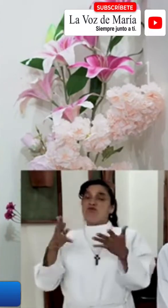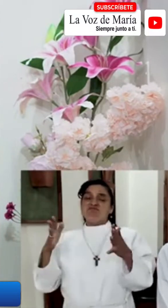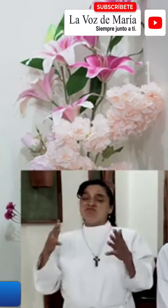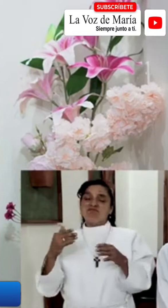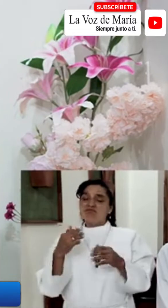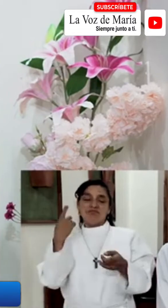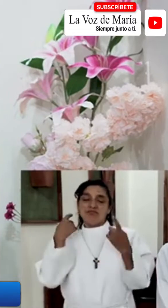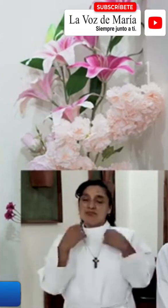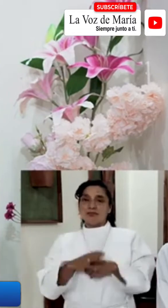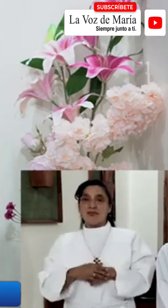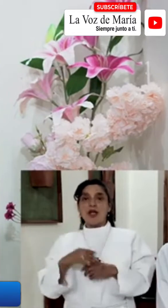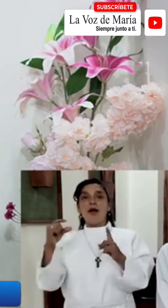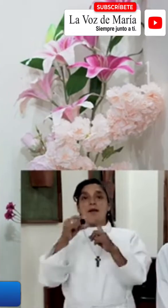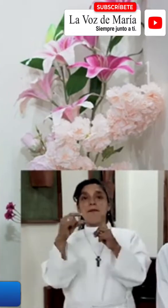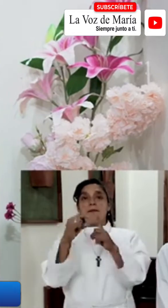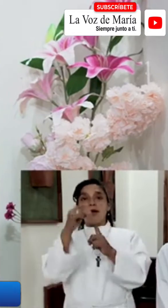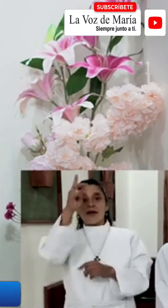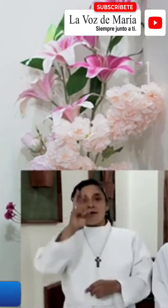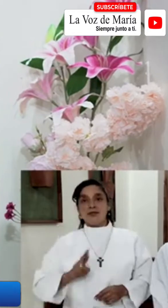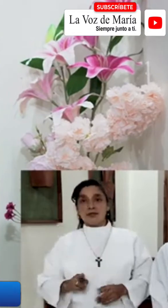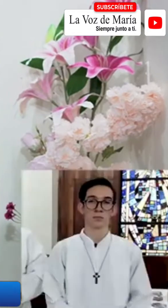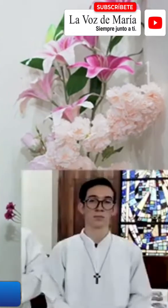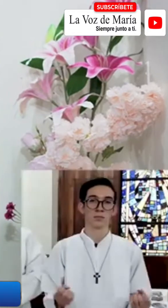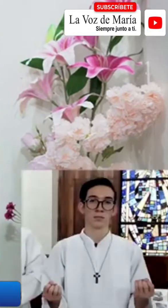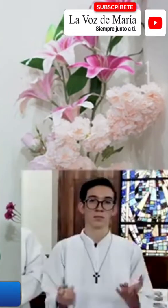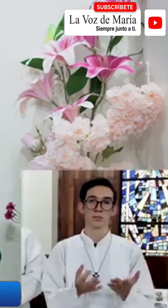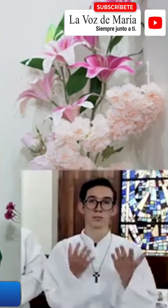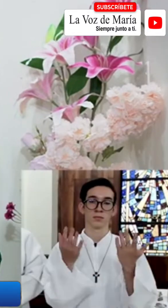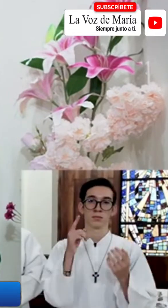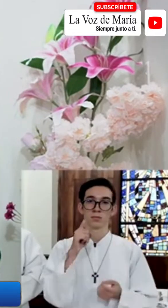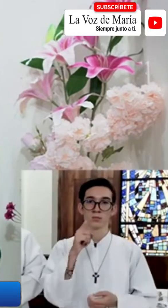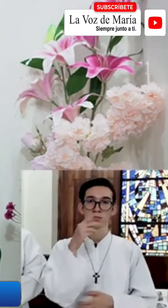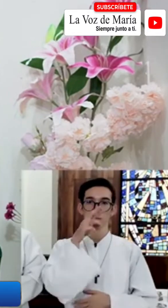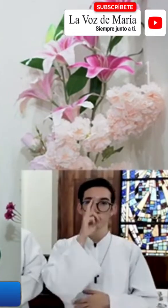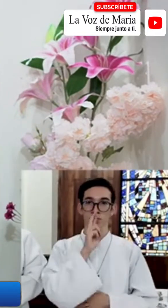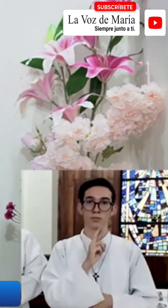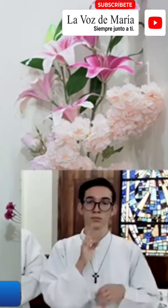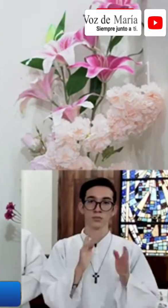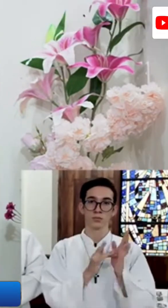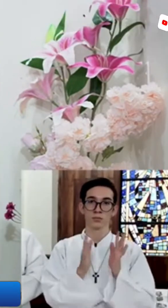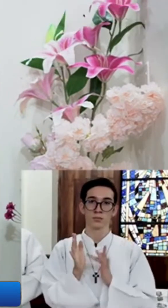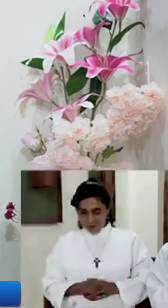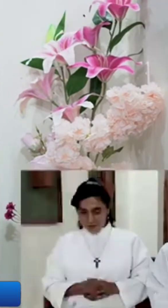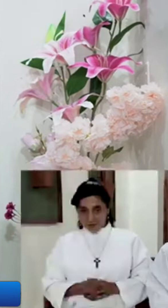Palabra del Señor. Gloria a ti, Señor Jesús. Queridos hermanos,